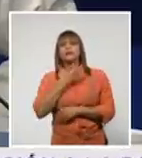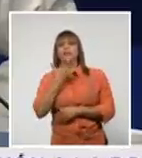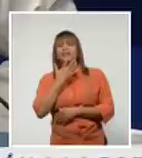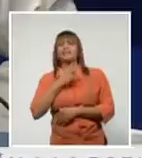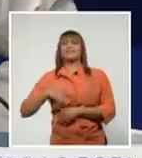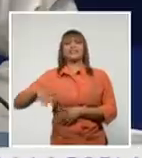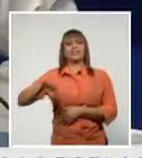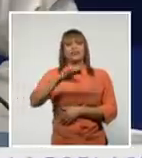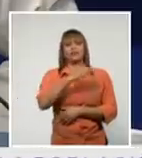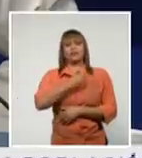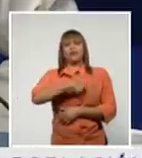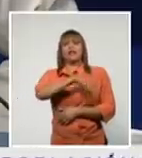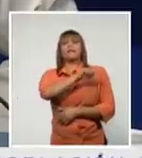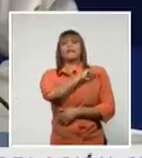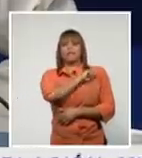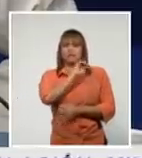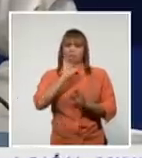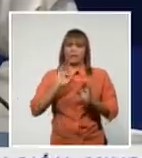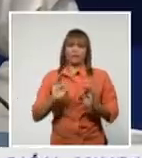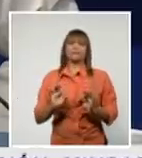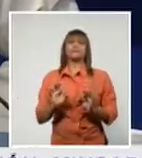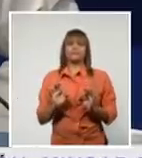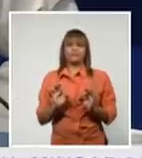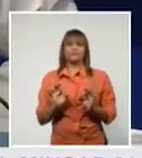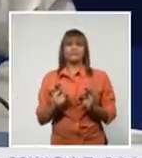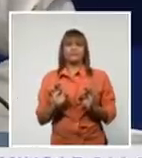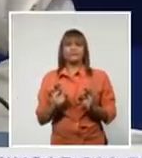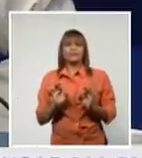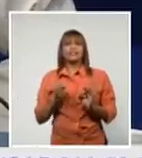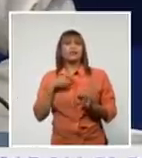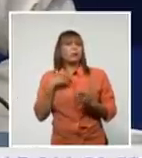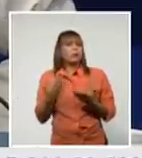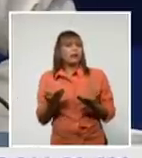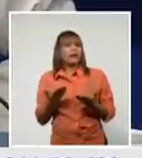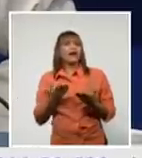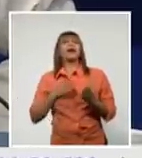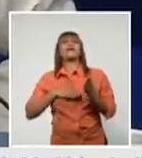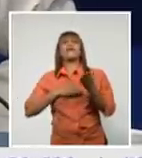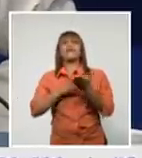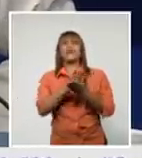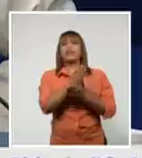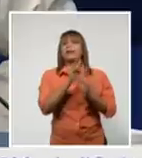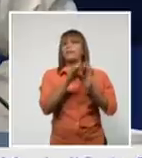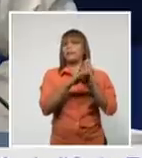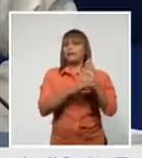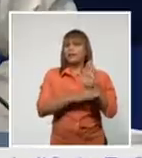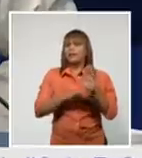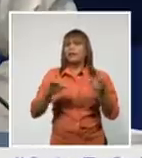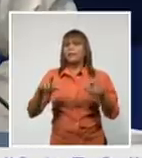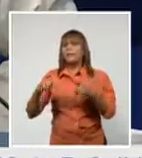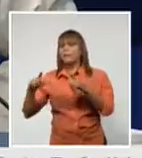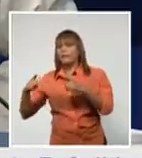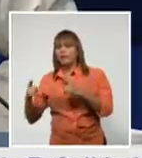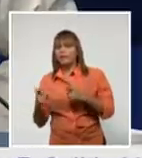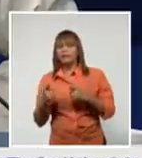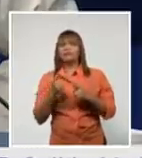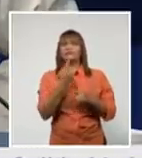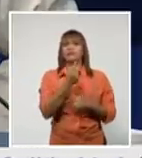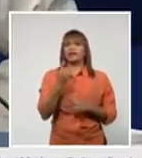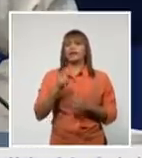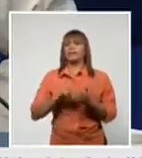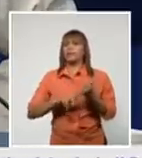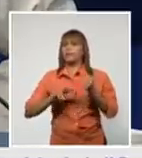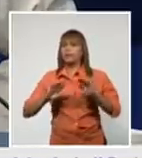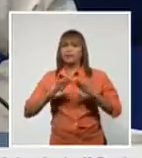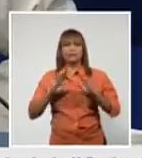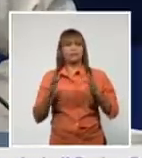la población. ¿Con qué? Con las medidas que están establecidas para cada momento.